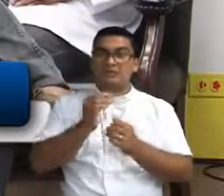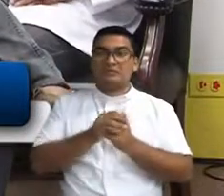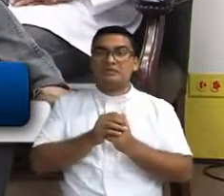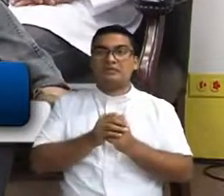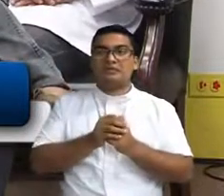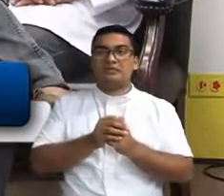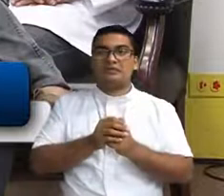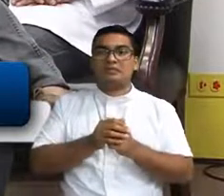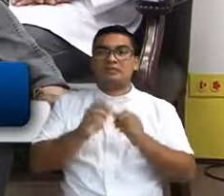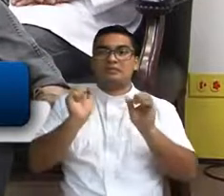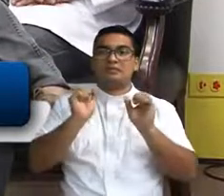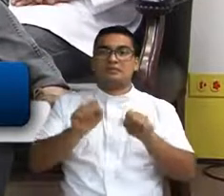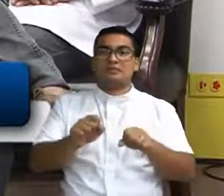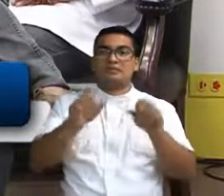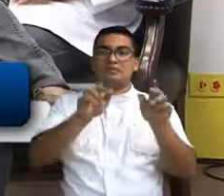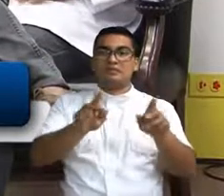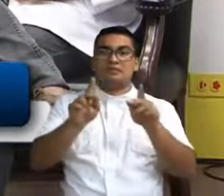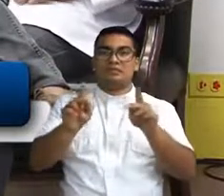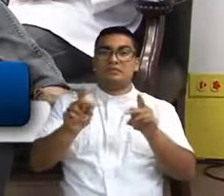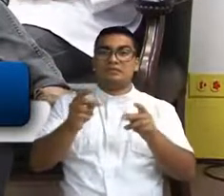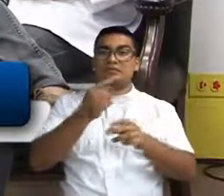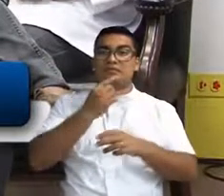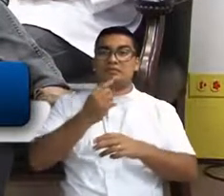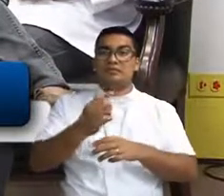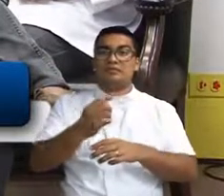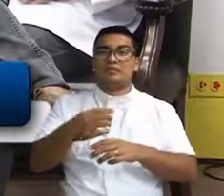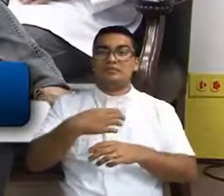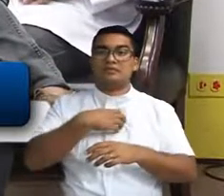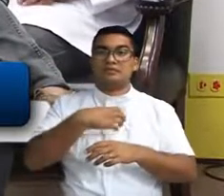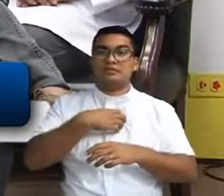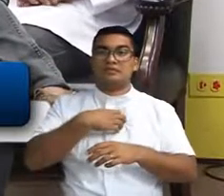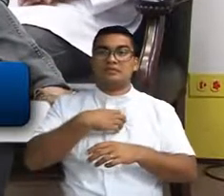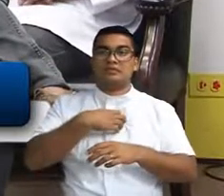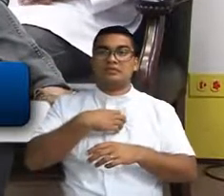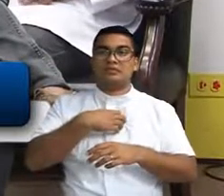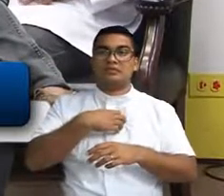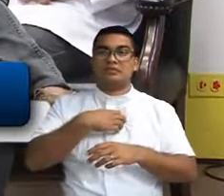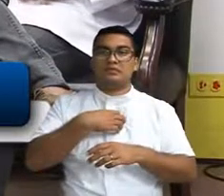sí, lo que puede presentar un paciente ya con un trastorno identificado son